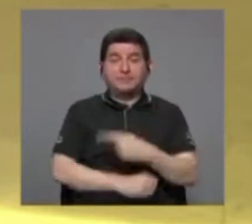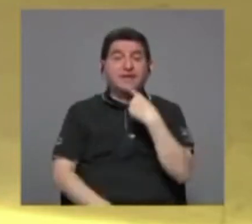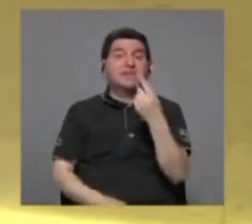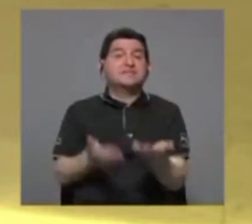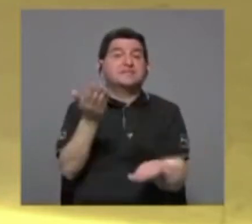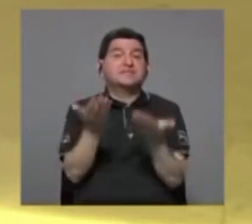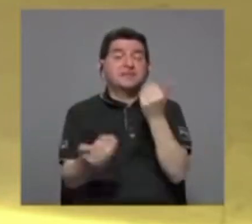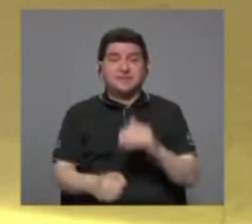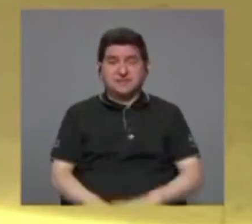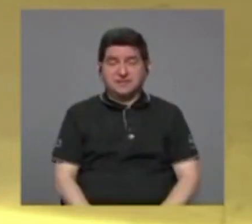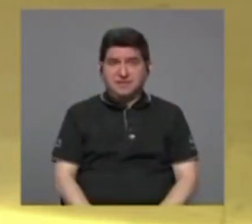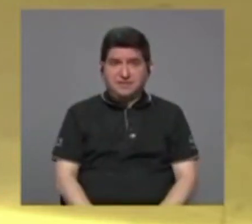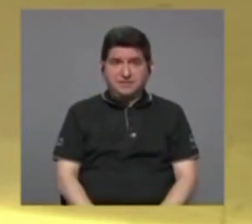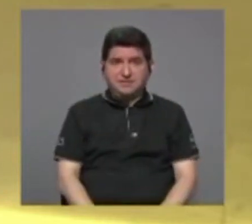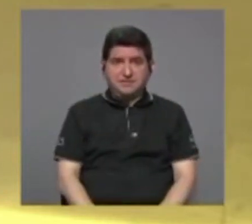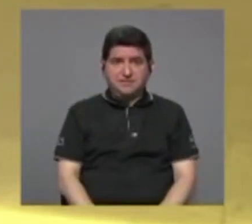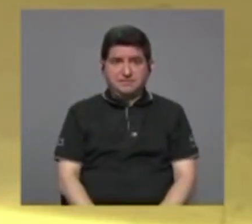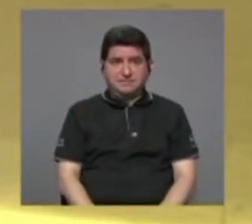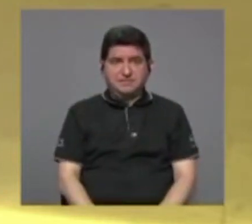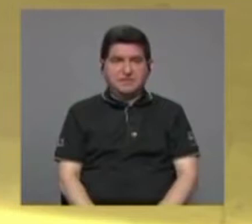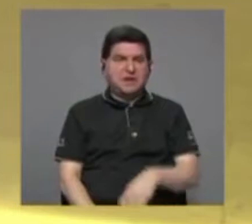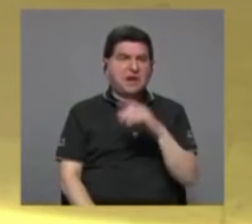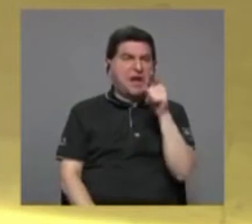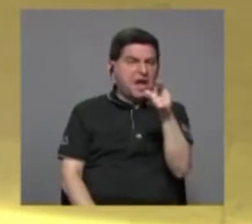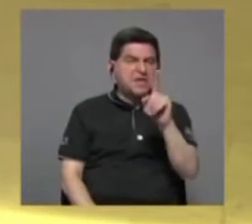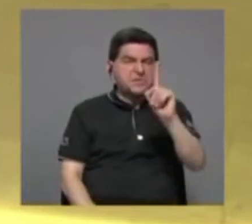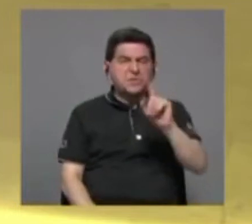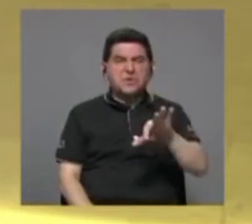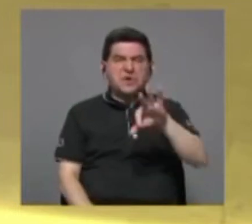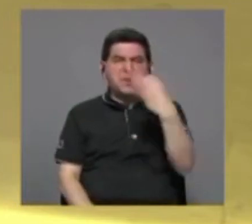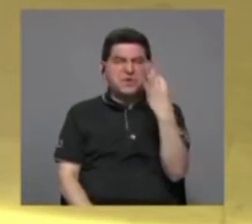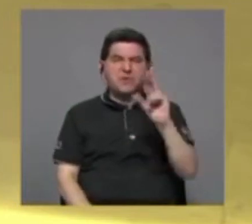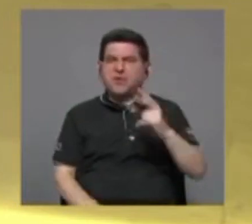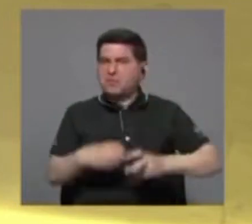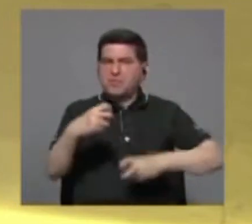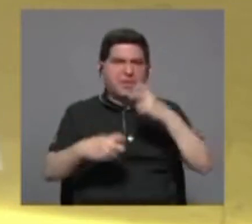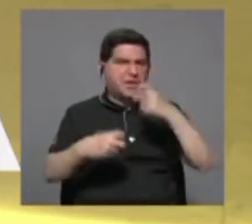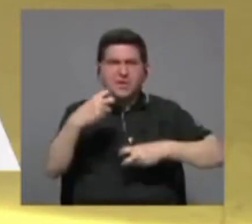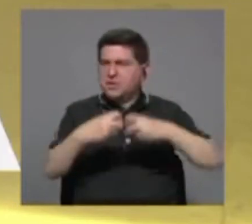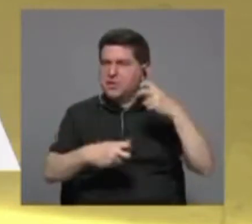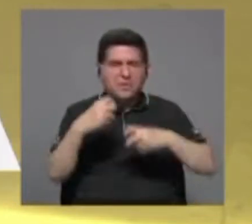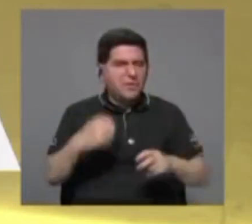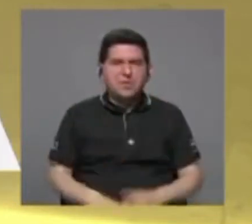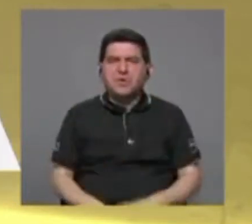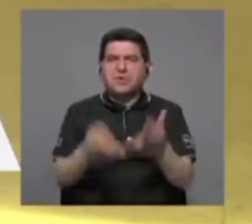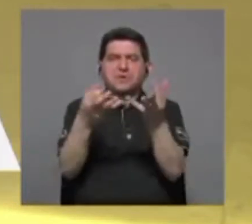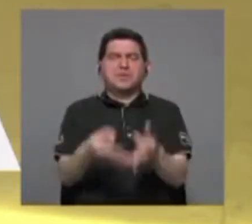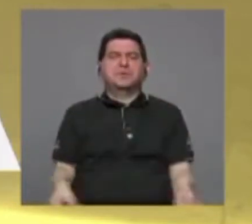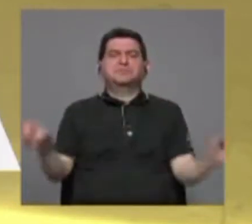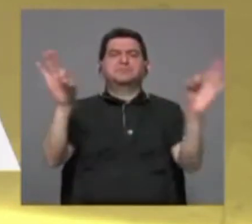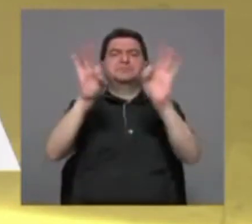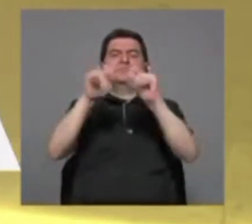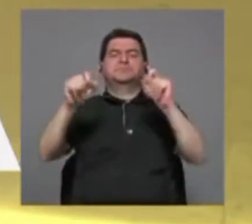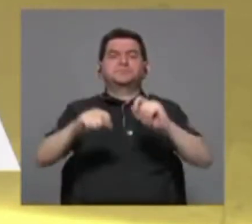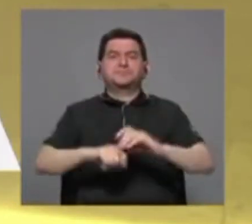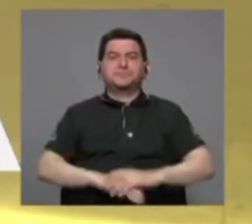dirían que eso en algún sentido no es el problema importante,